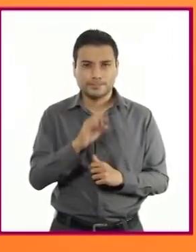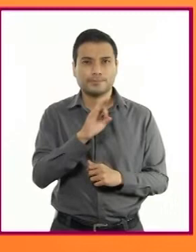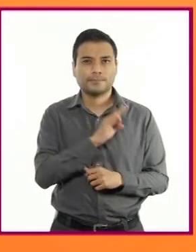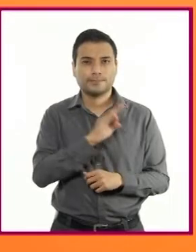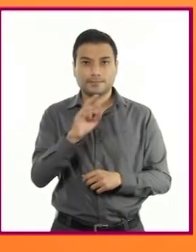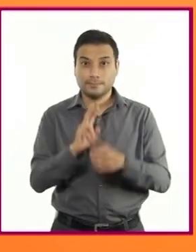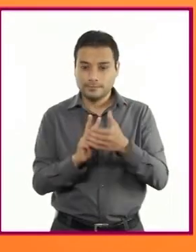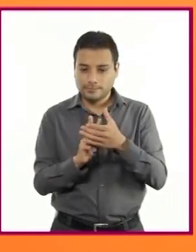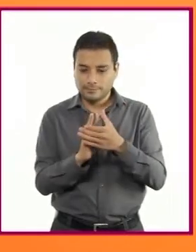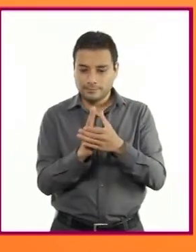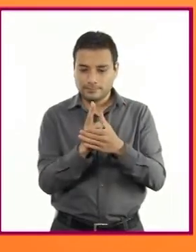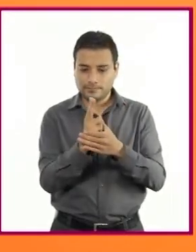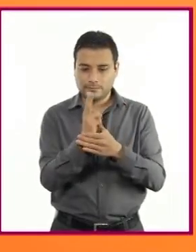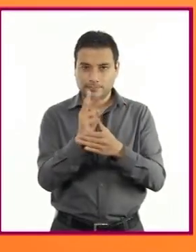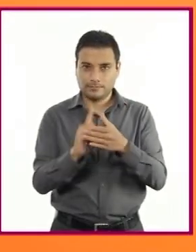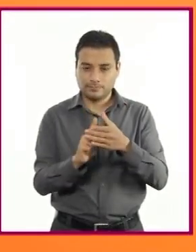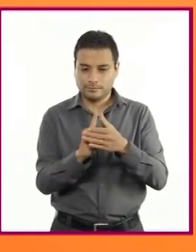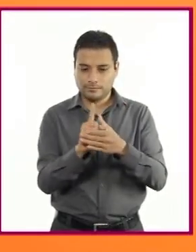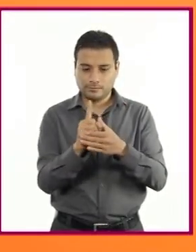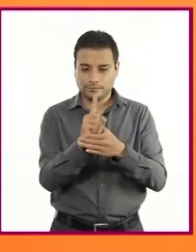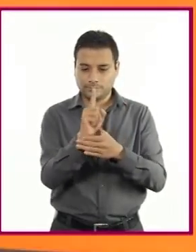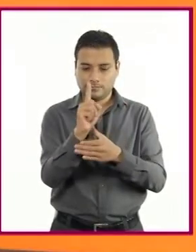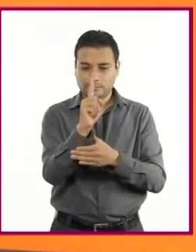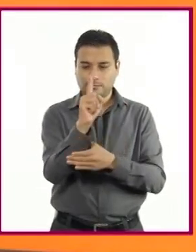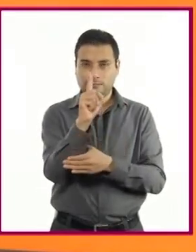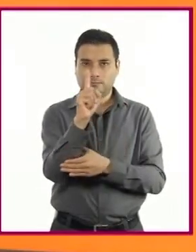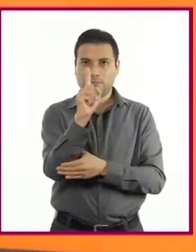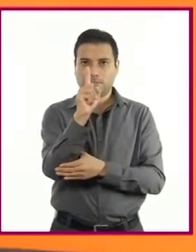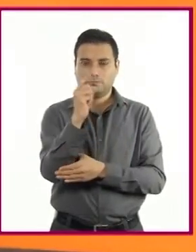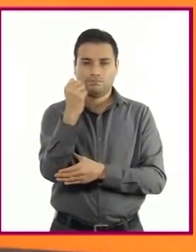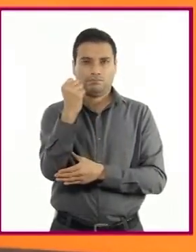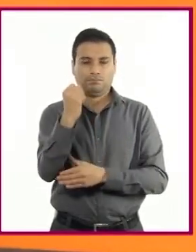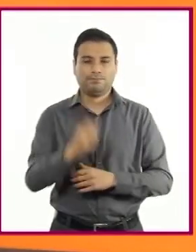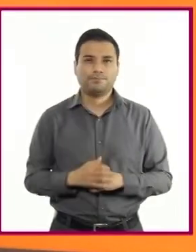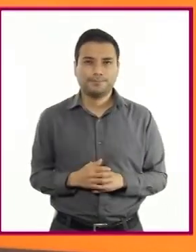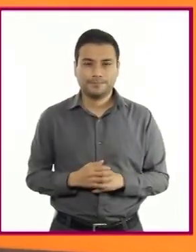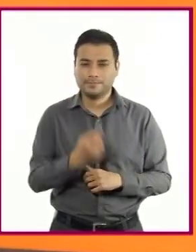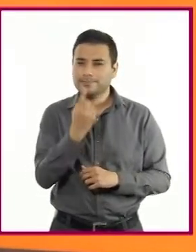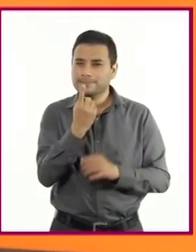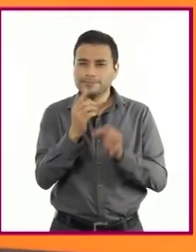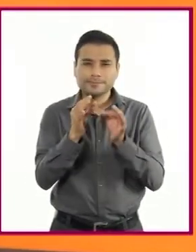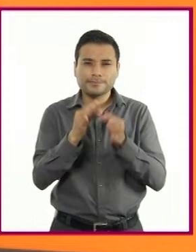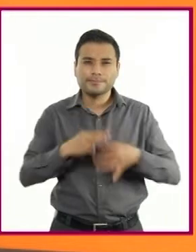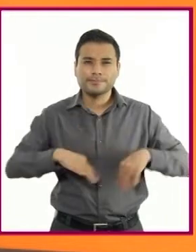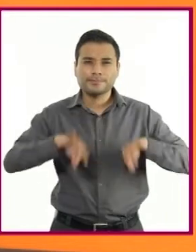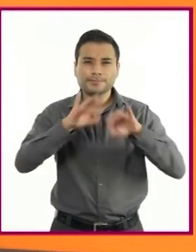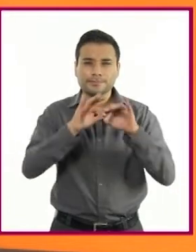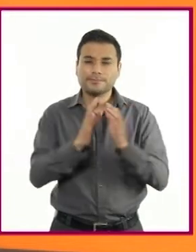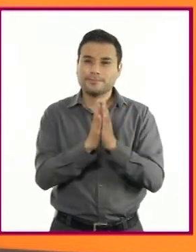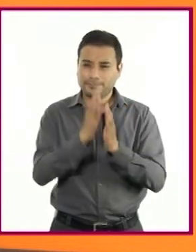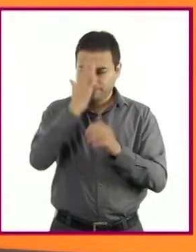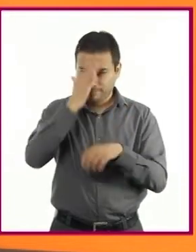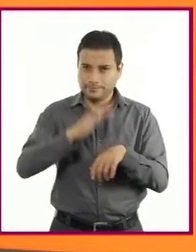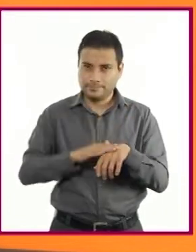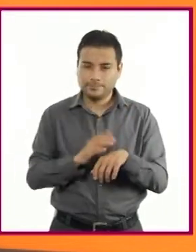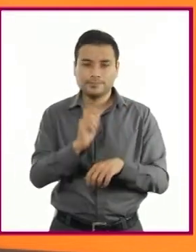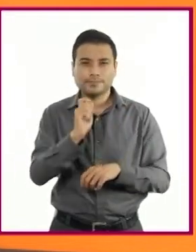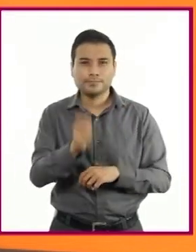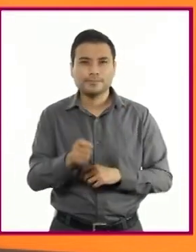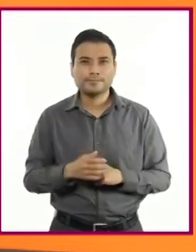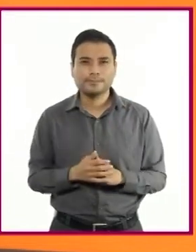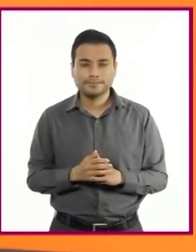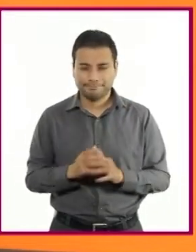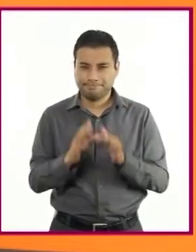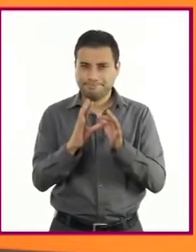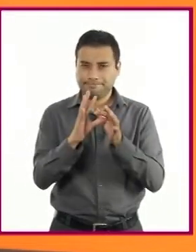y mantenerlas completamente erguidas. Algo de suma importancia que no debemos dejar pasar es aclarar